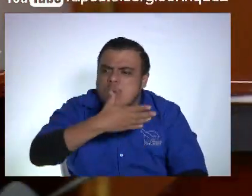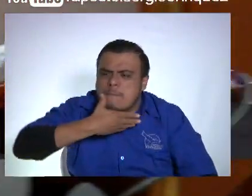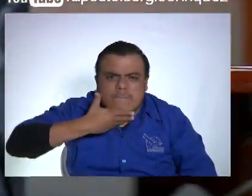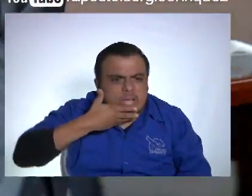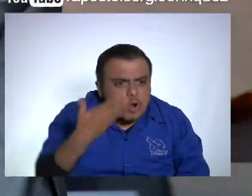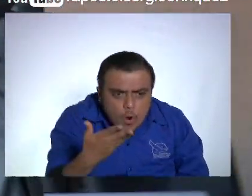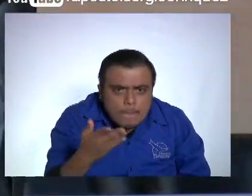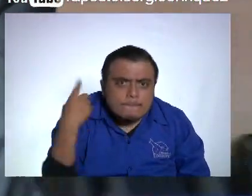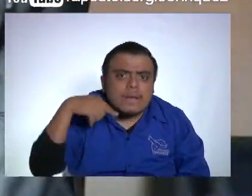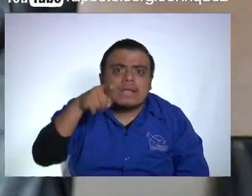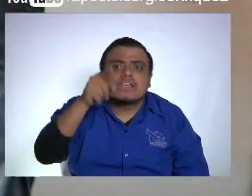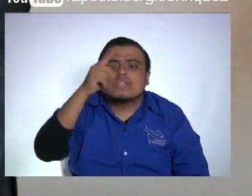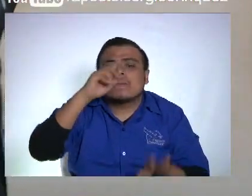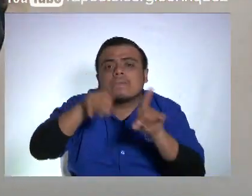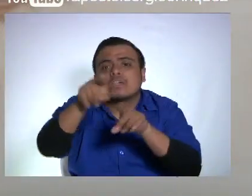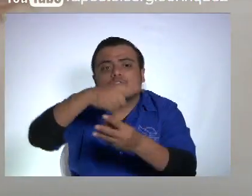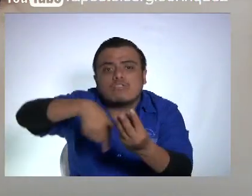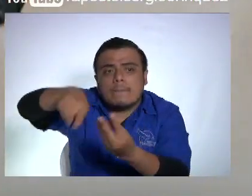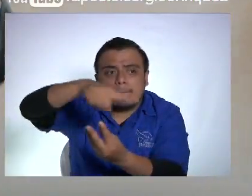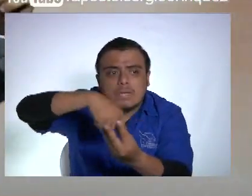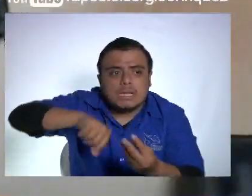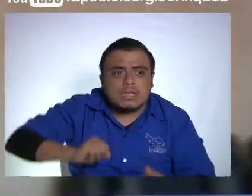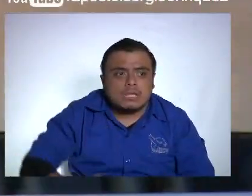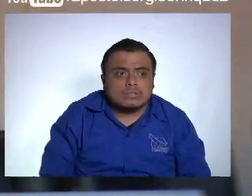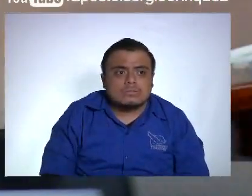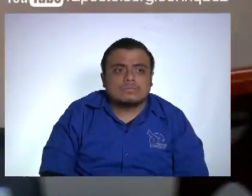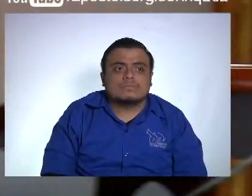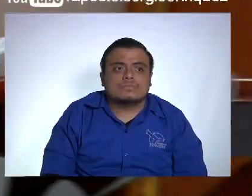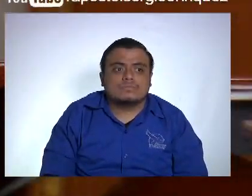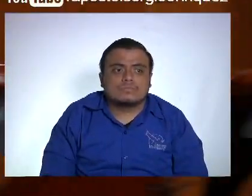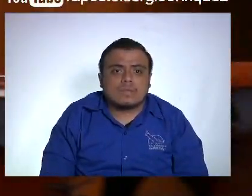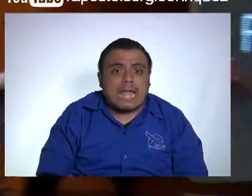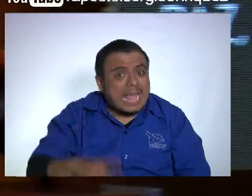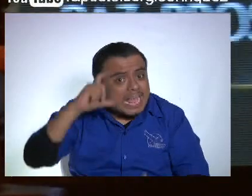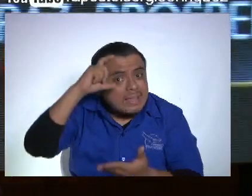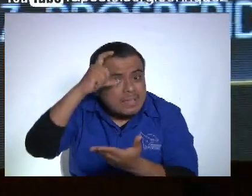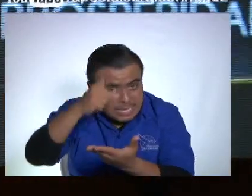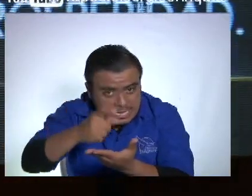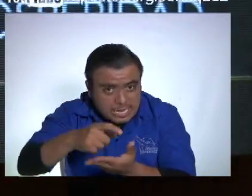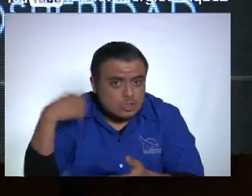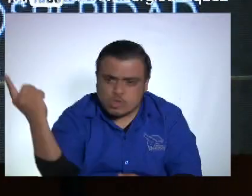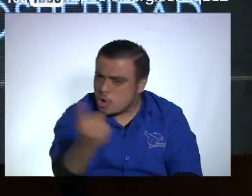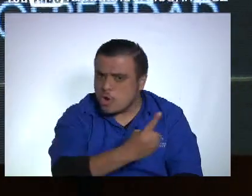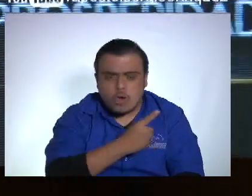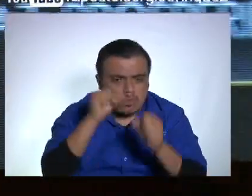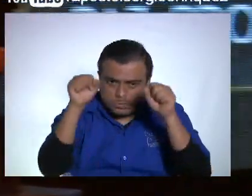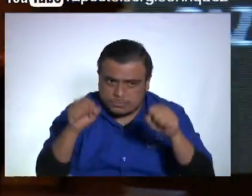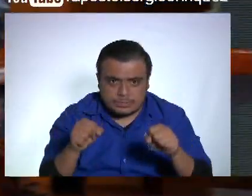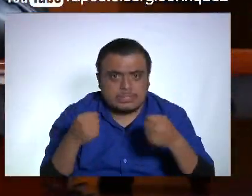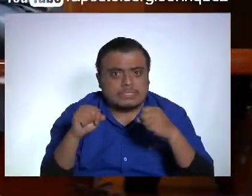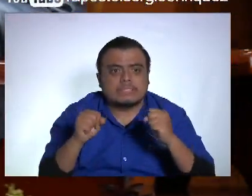tuyos. Solo porque al que cree, todo le es posible, hermano.